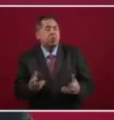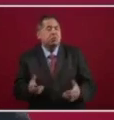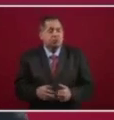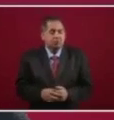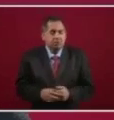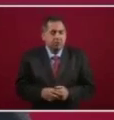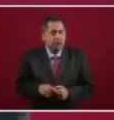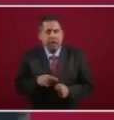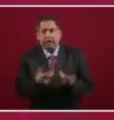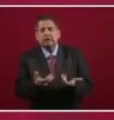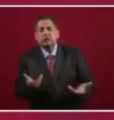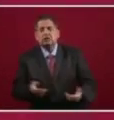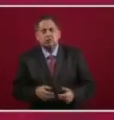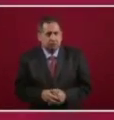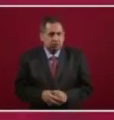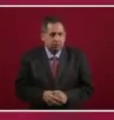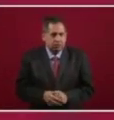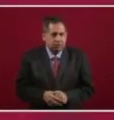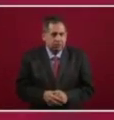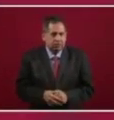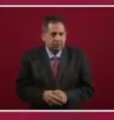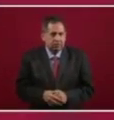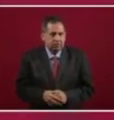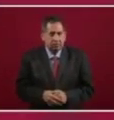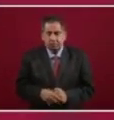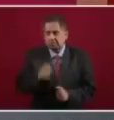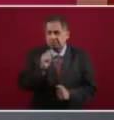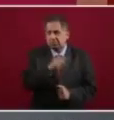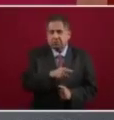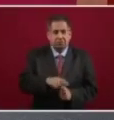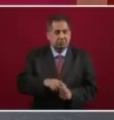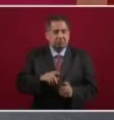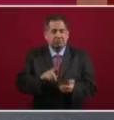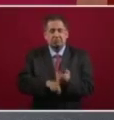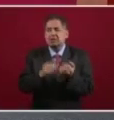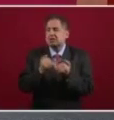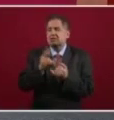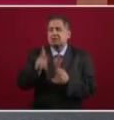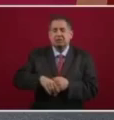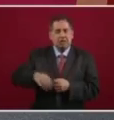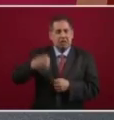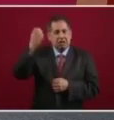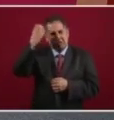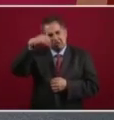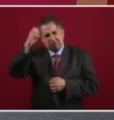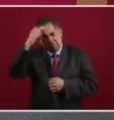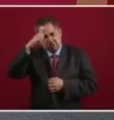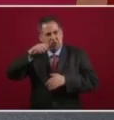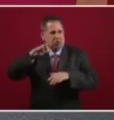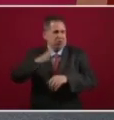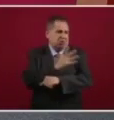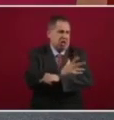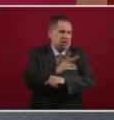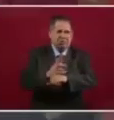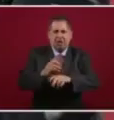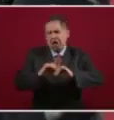¿Y qué se ha hecho? Está como los expertos estos en la transparencia,